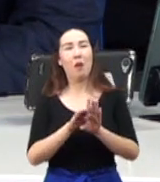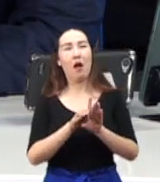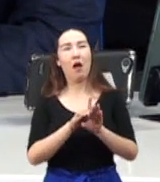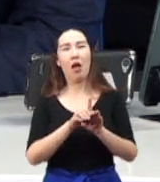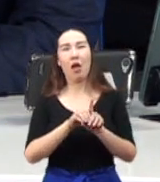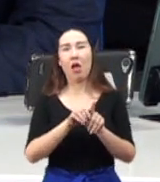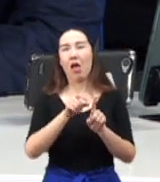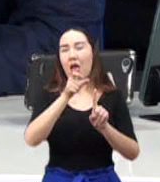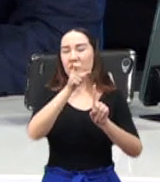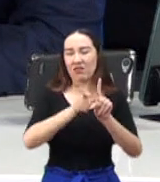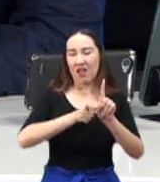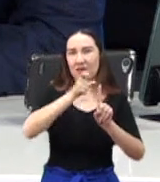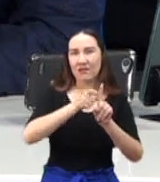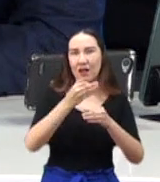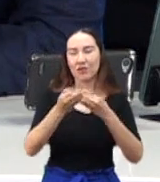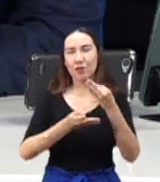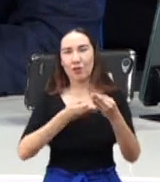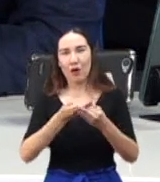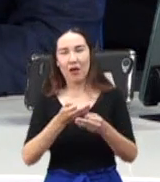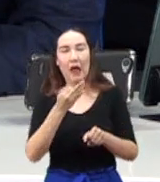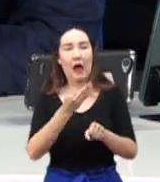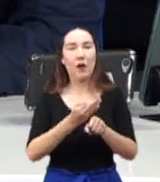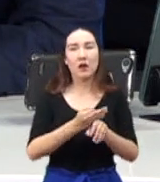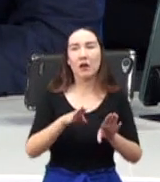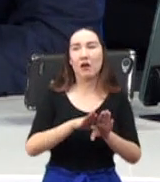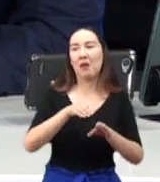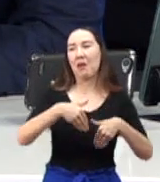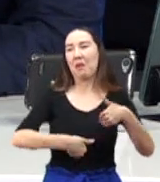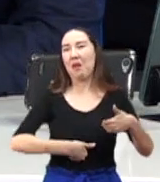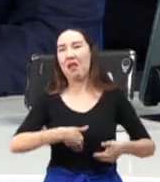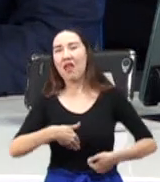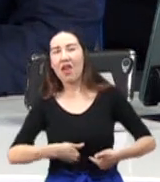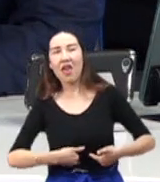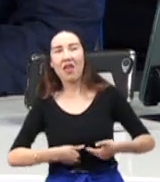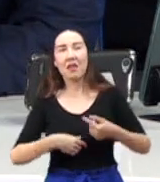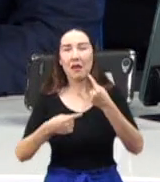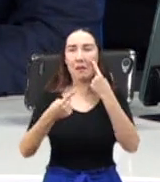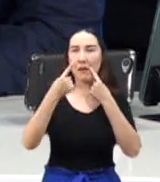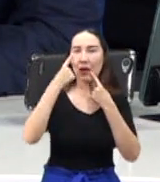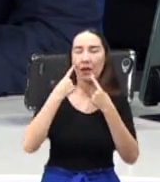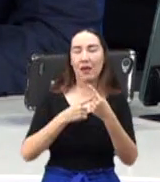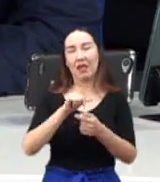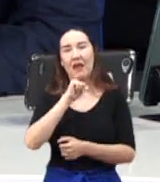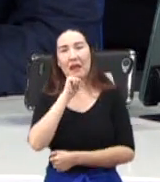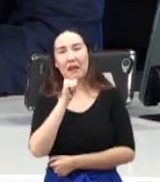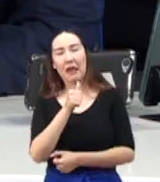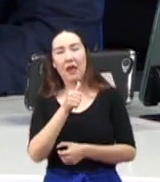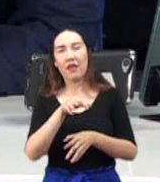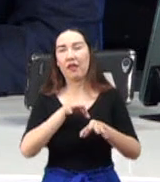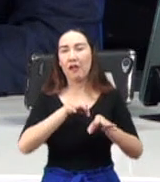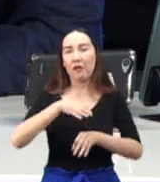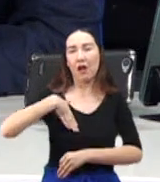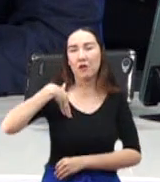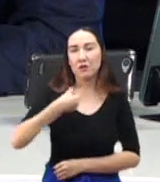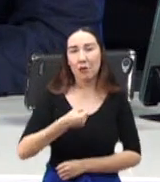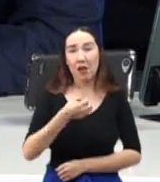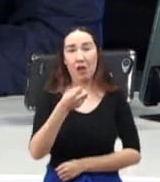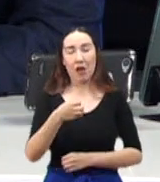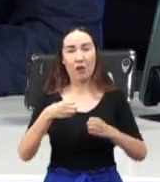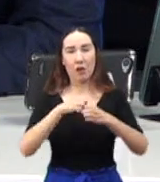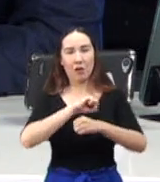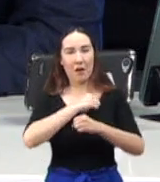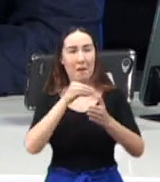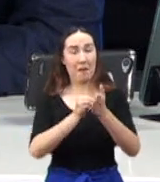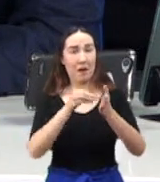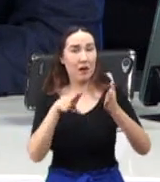Ellos dicen, a ver, o sea, ahorita te estás quejando y te pones a chillar de que tú hiciste lo que se pudo y que fue la contingencia. Dicen, en